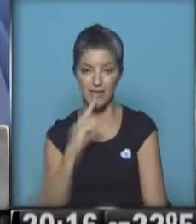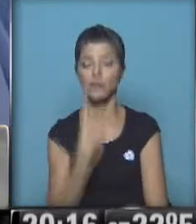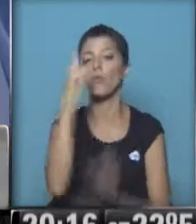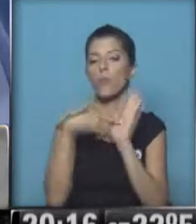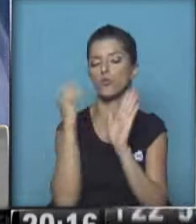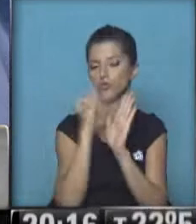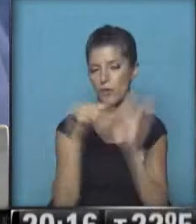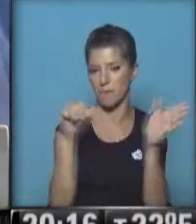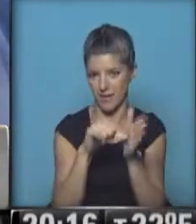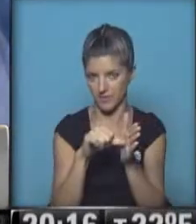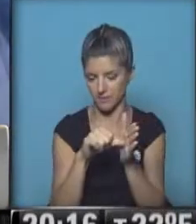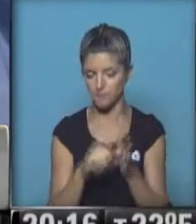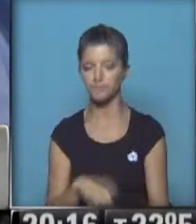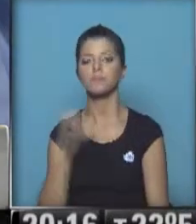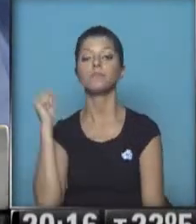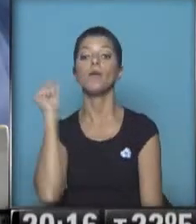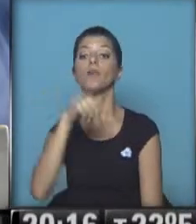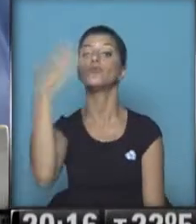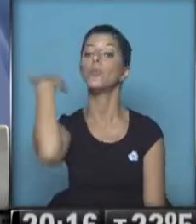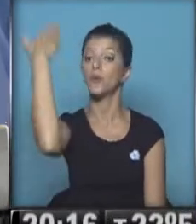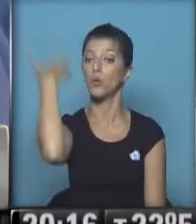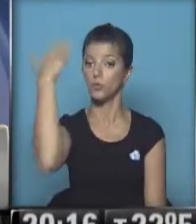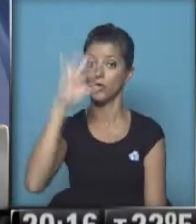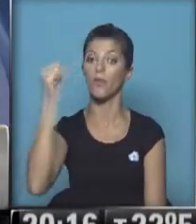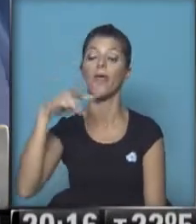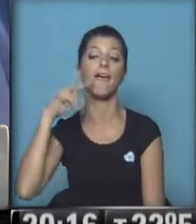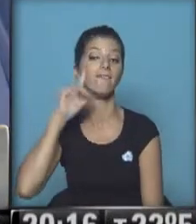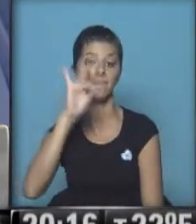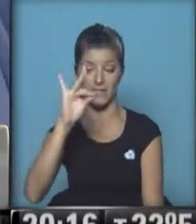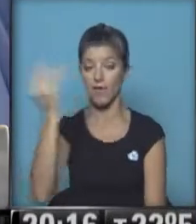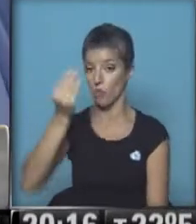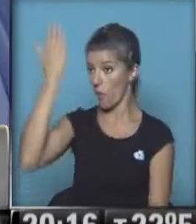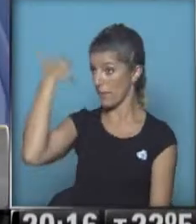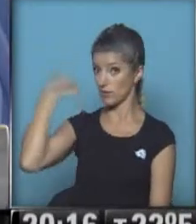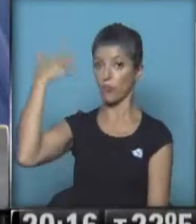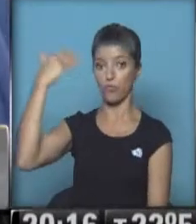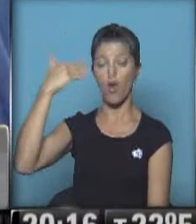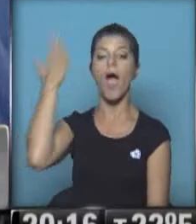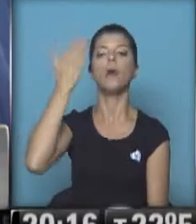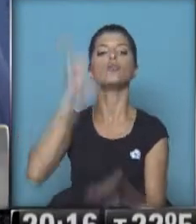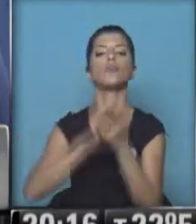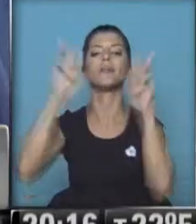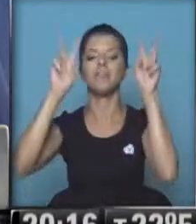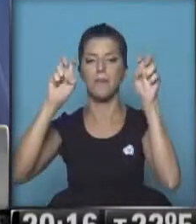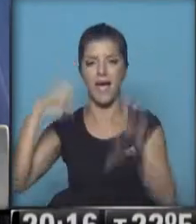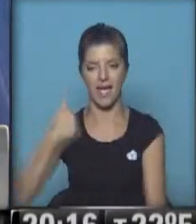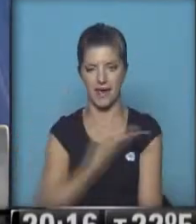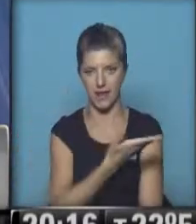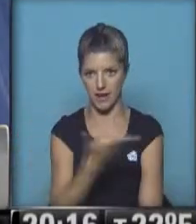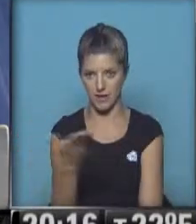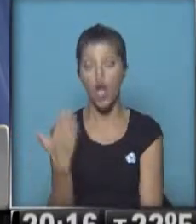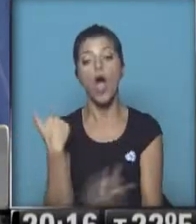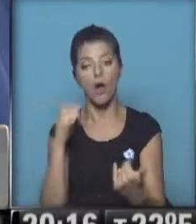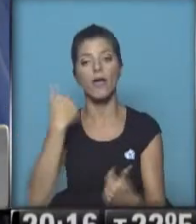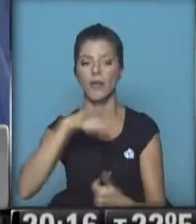de Guyana. En el discurso, David Granger el sábado habló de temas generales respecto de Guyana, aunque gran